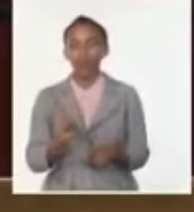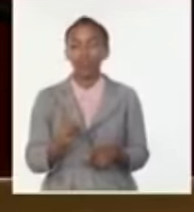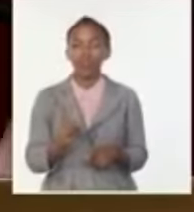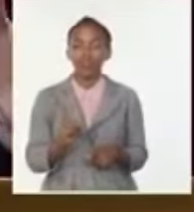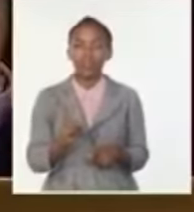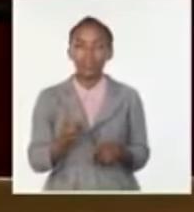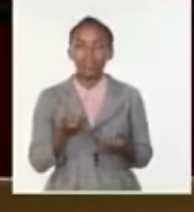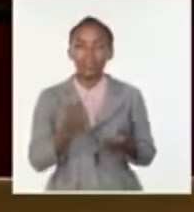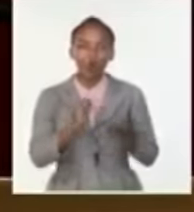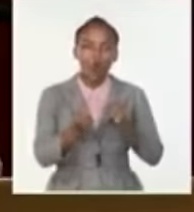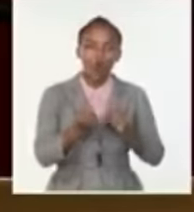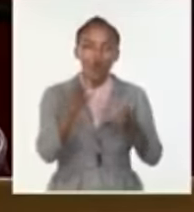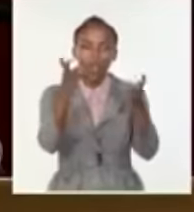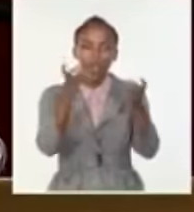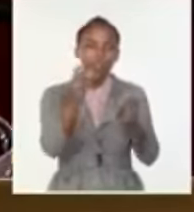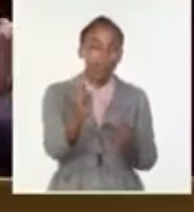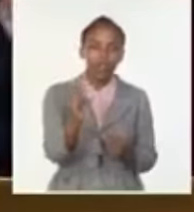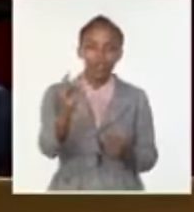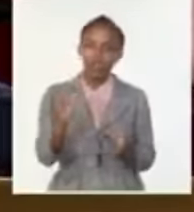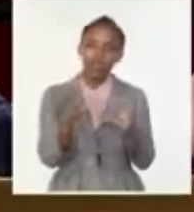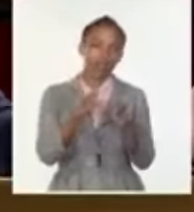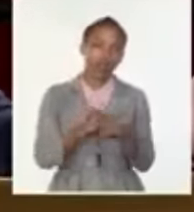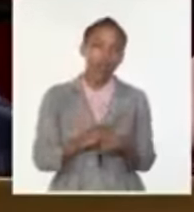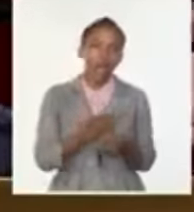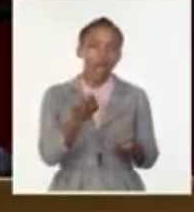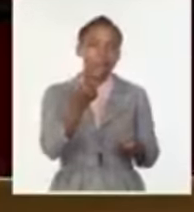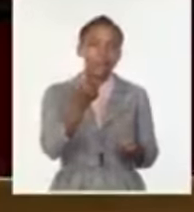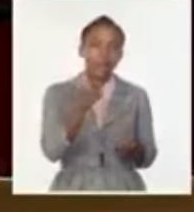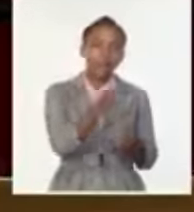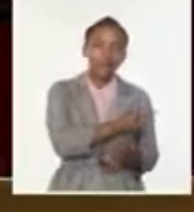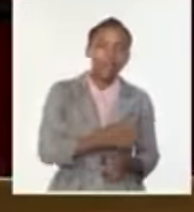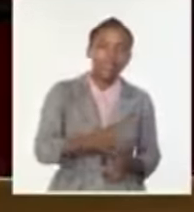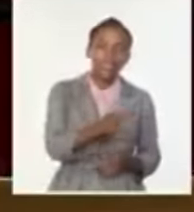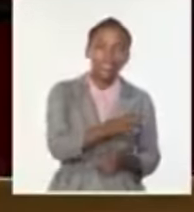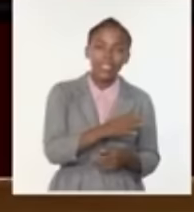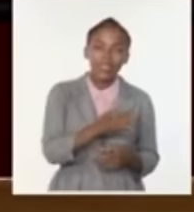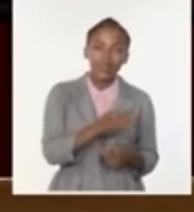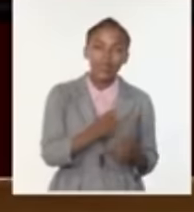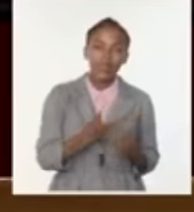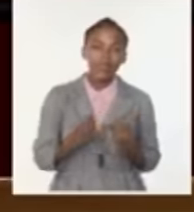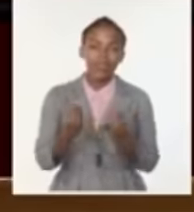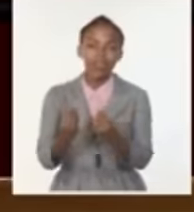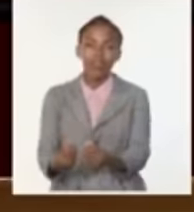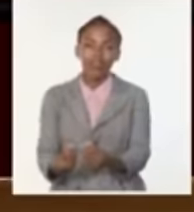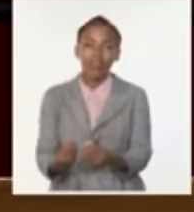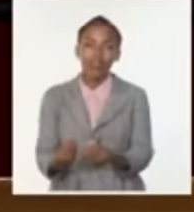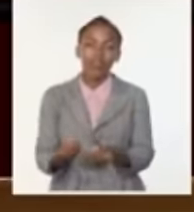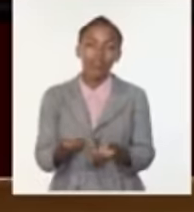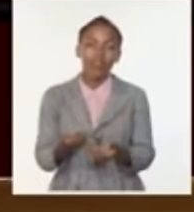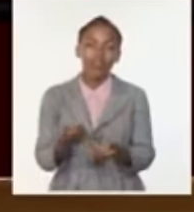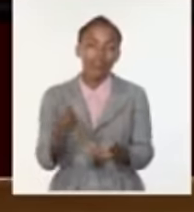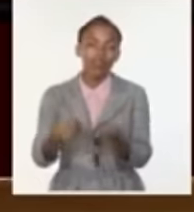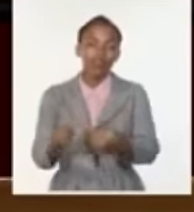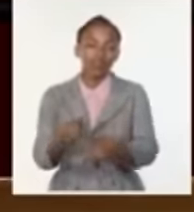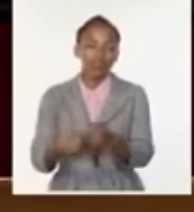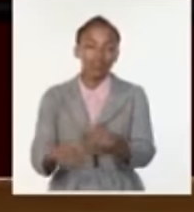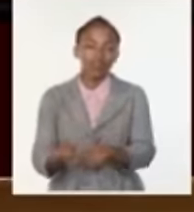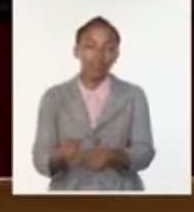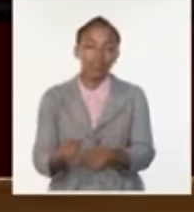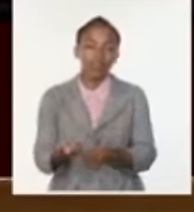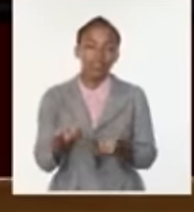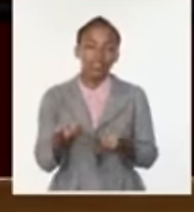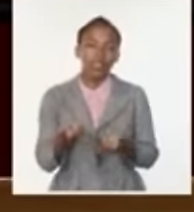personas, los presupuestos del municipio aportándole financiamiento a esos proyectos de desarrollo local en actividades